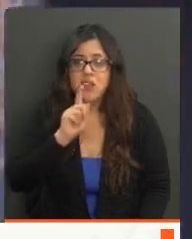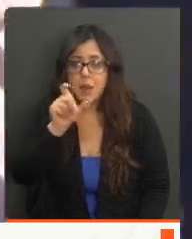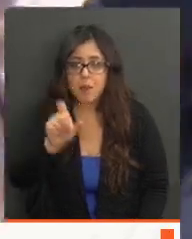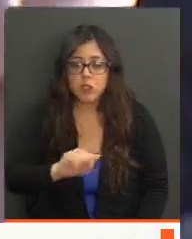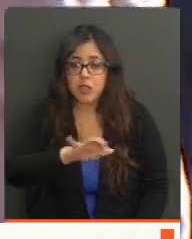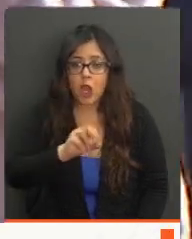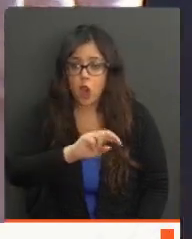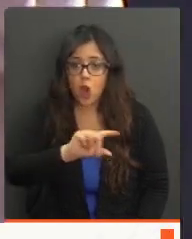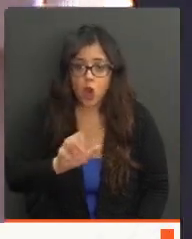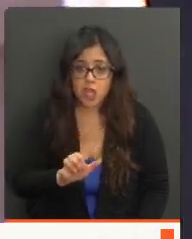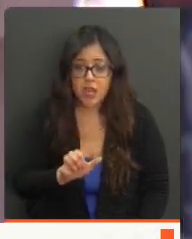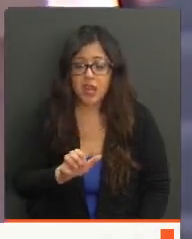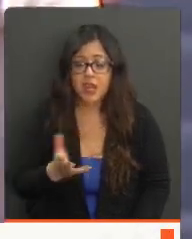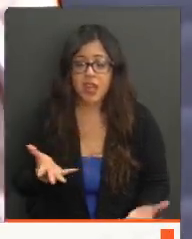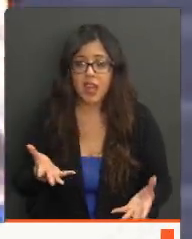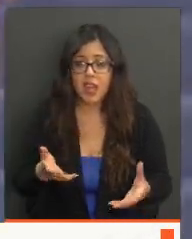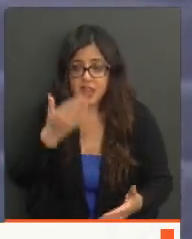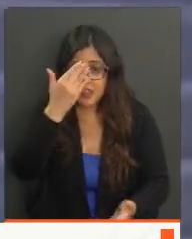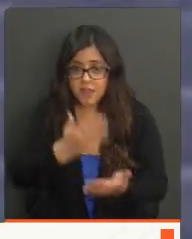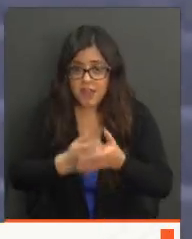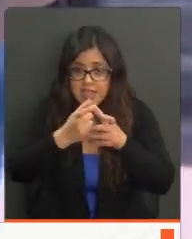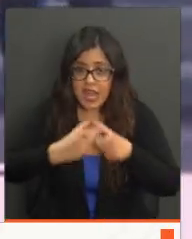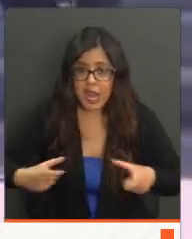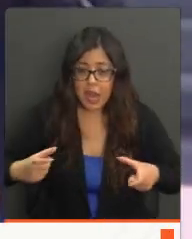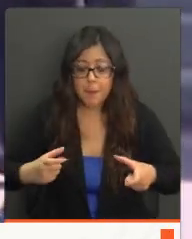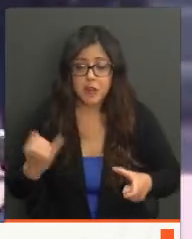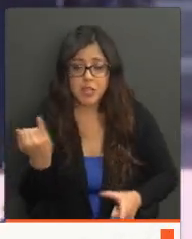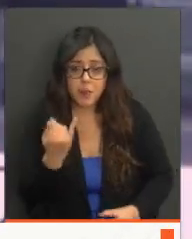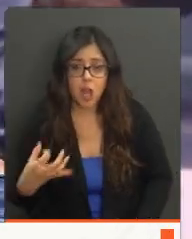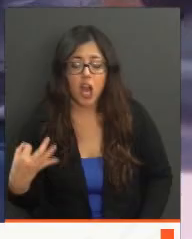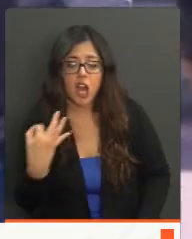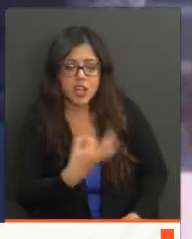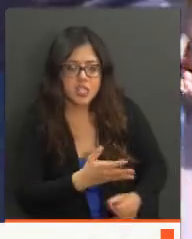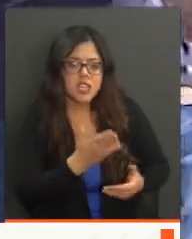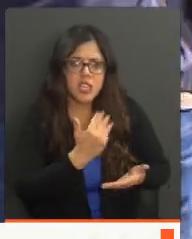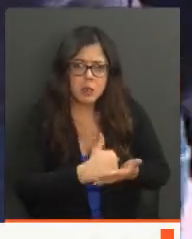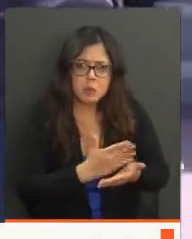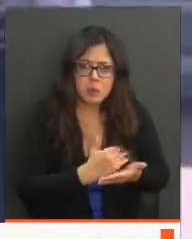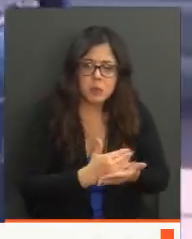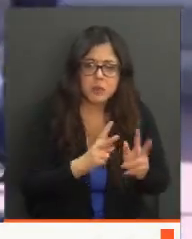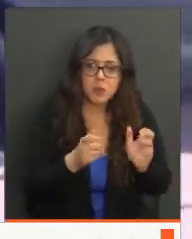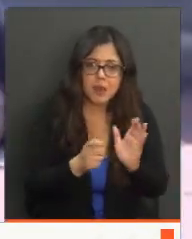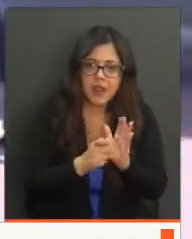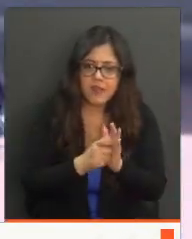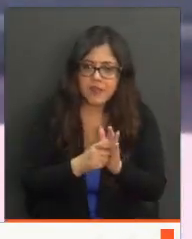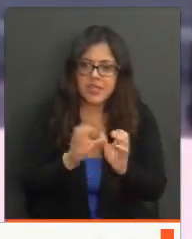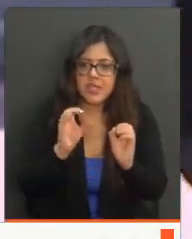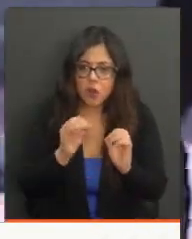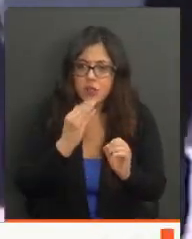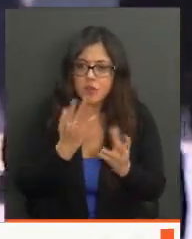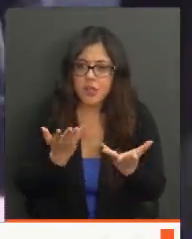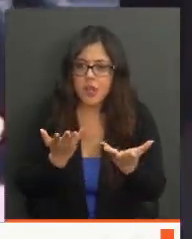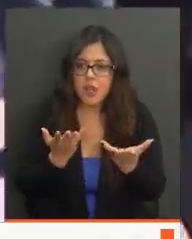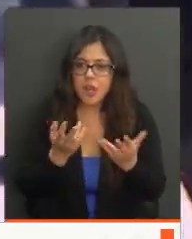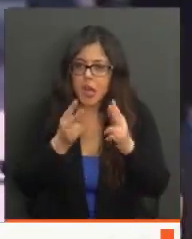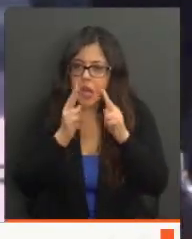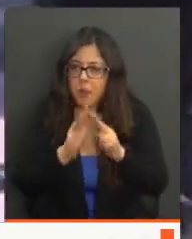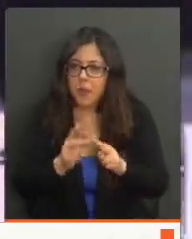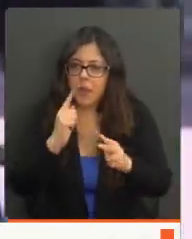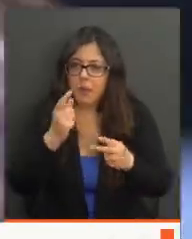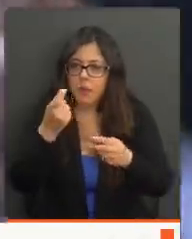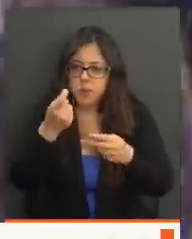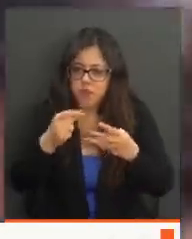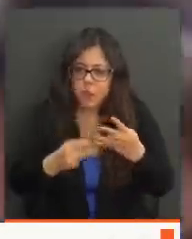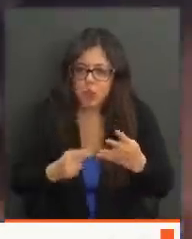Amplio Independiente plantea revisar la fecha o hacer un tratamiento más bien crítico del 18 de septiembre, del Día de Fiestas